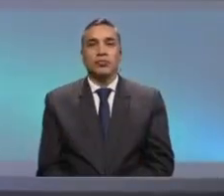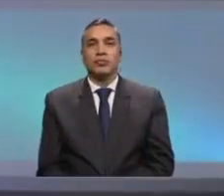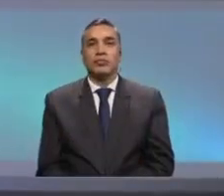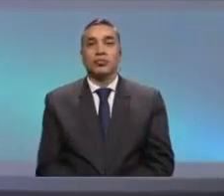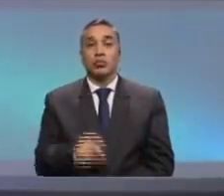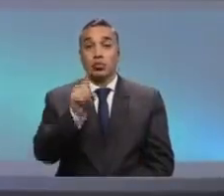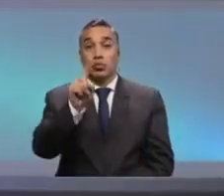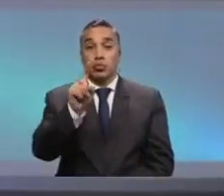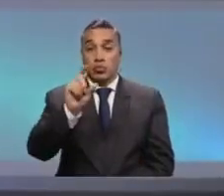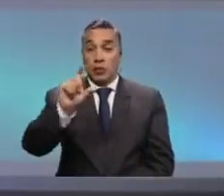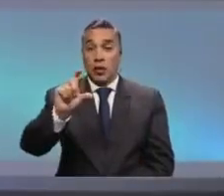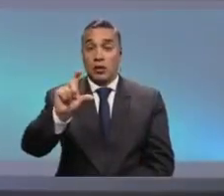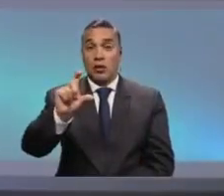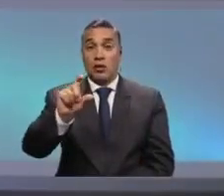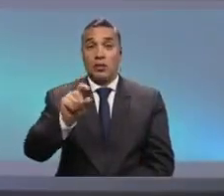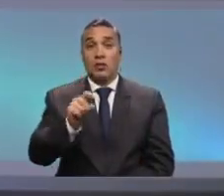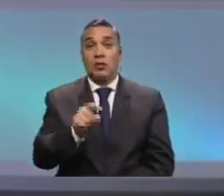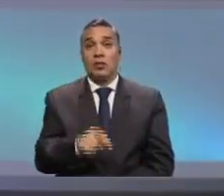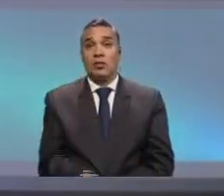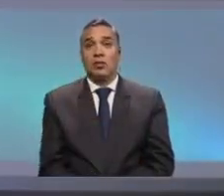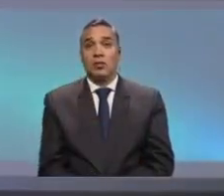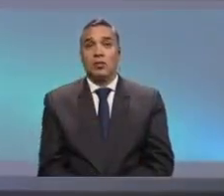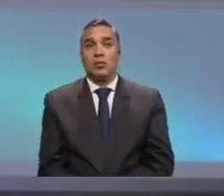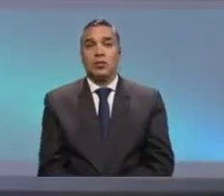Bombazo, bombazo.